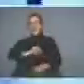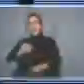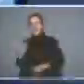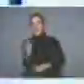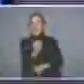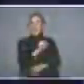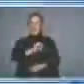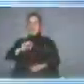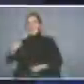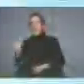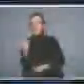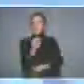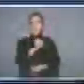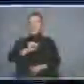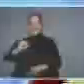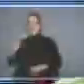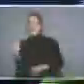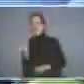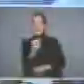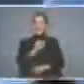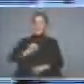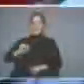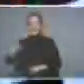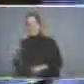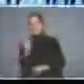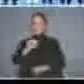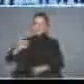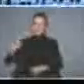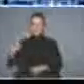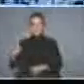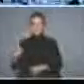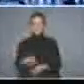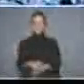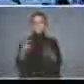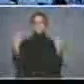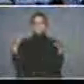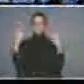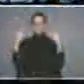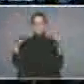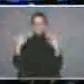Felicidad. Felicidad. Ah, ah, ah.